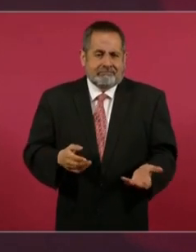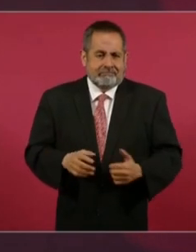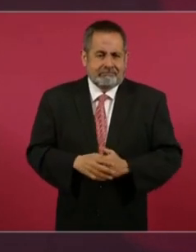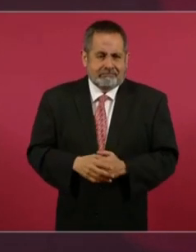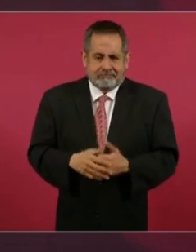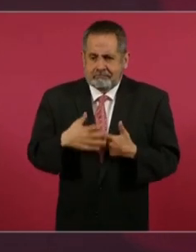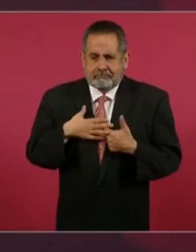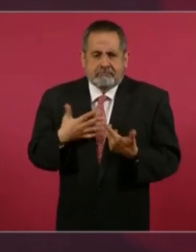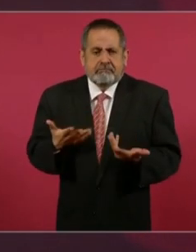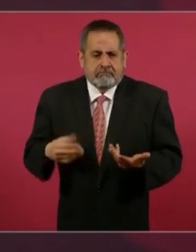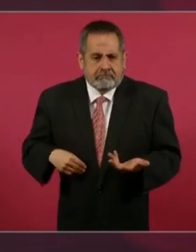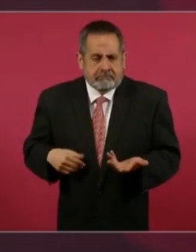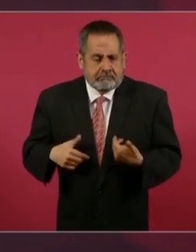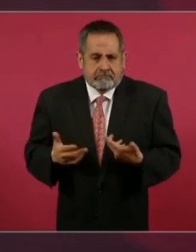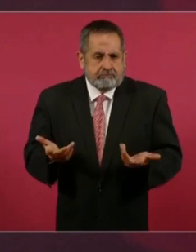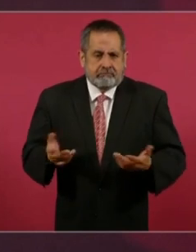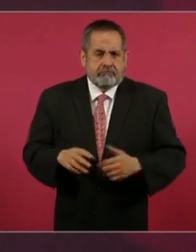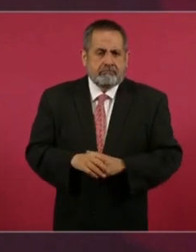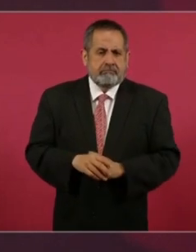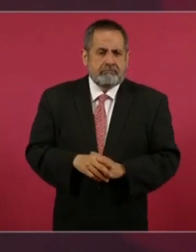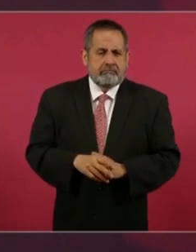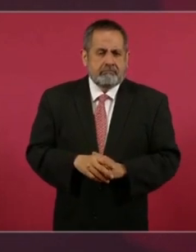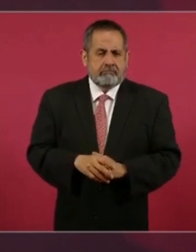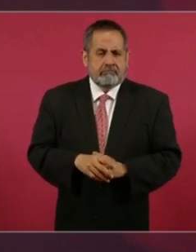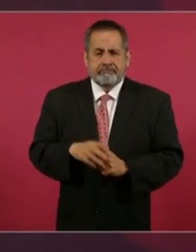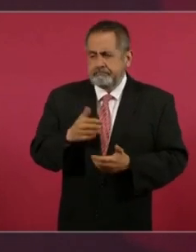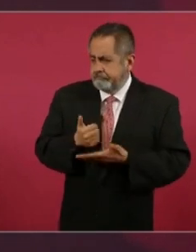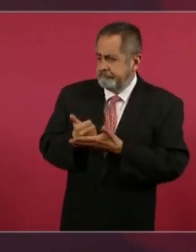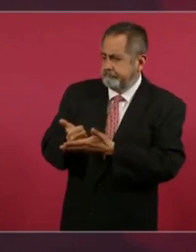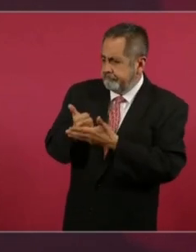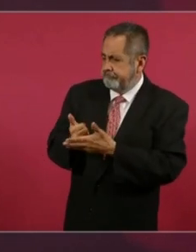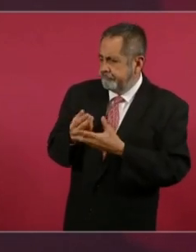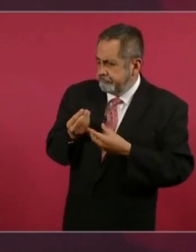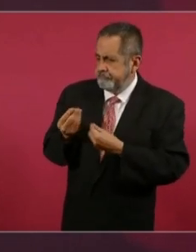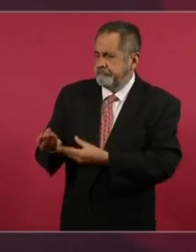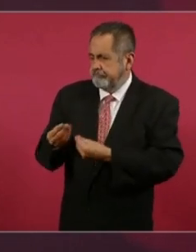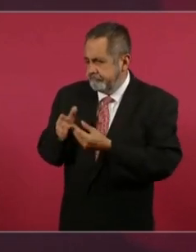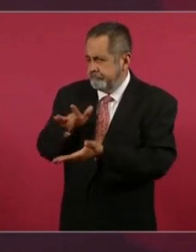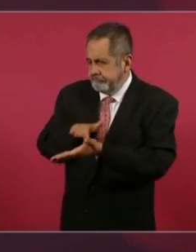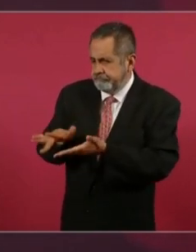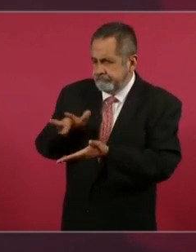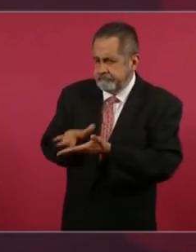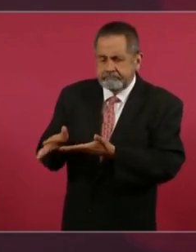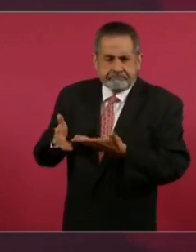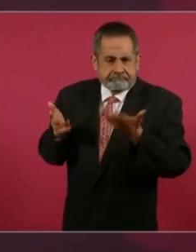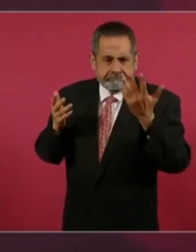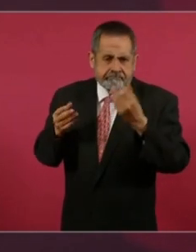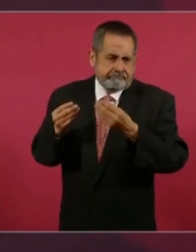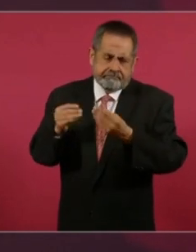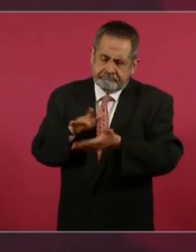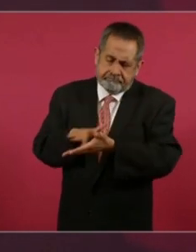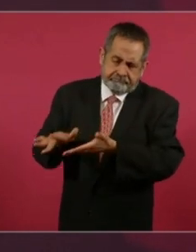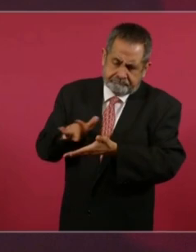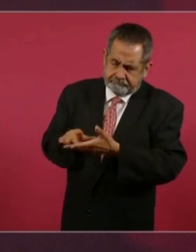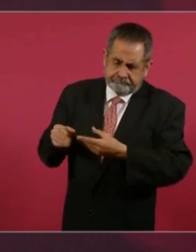¿Qué culpa tenemos? Estamos ayudando, cooperando, ¿sí? Muchísimo.